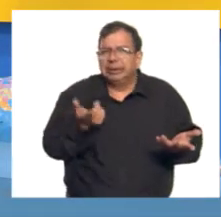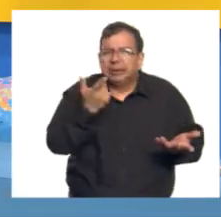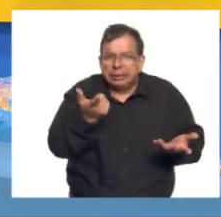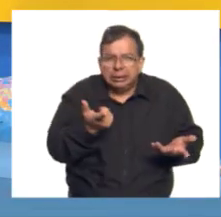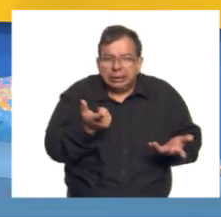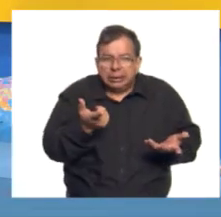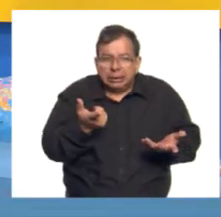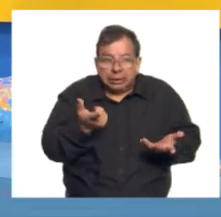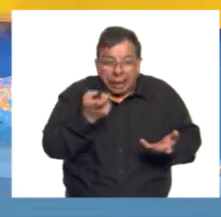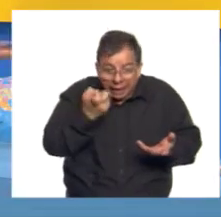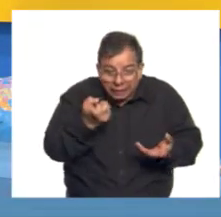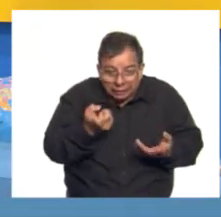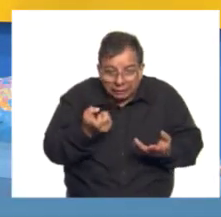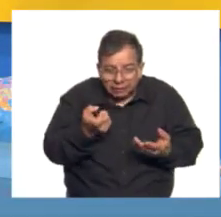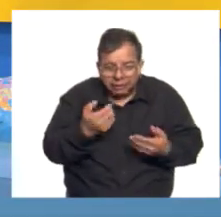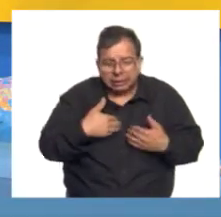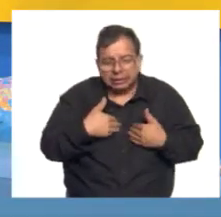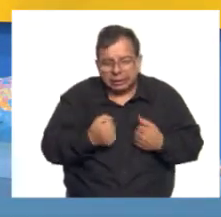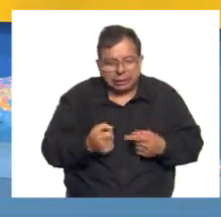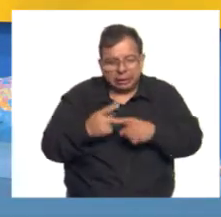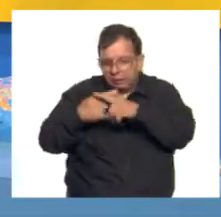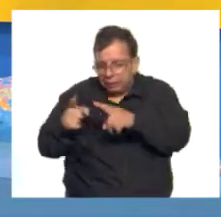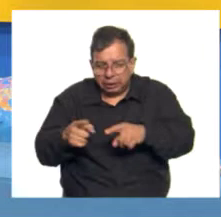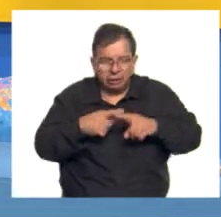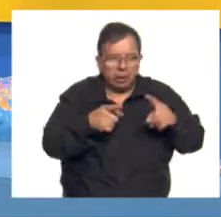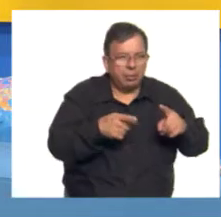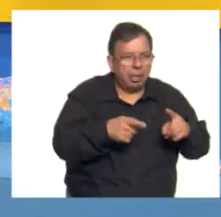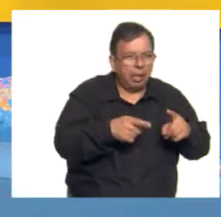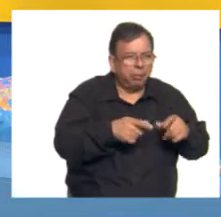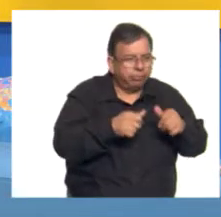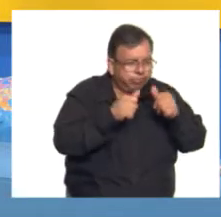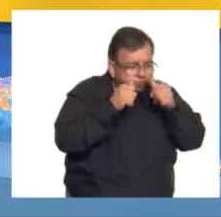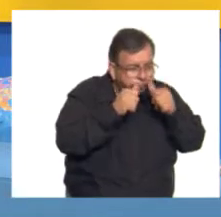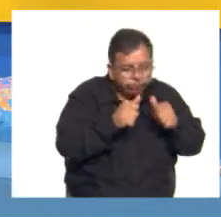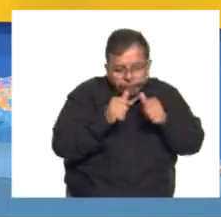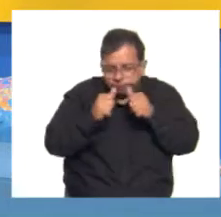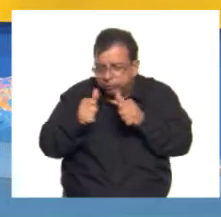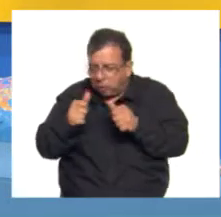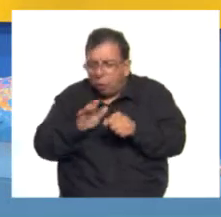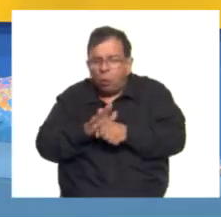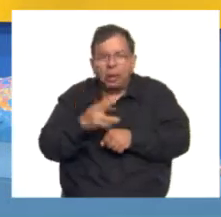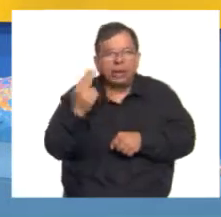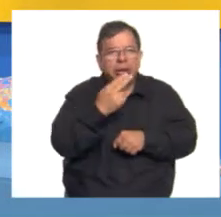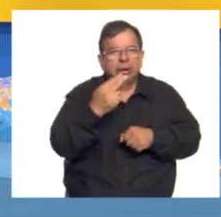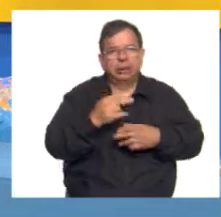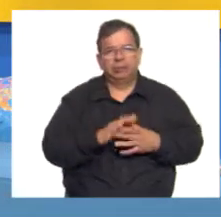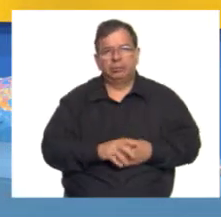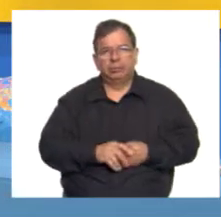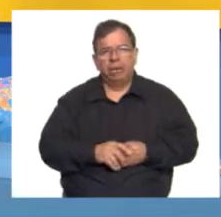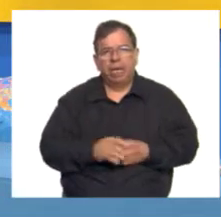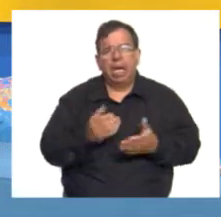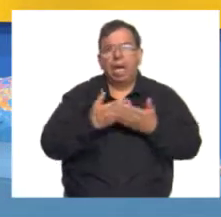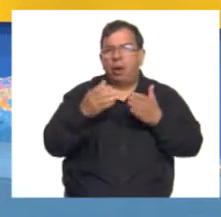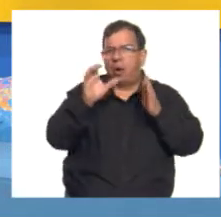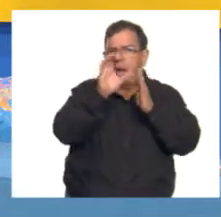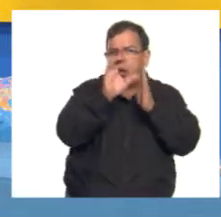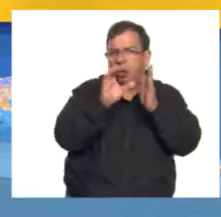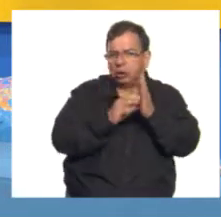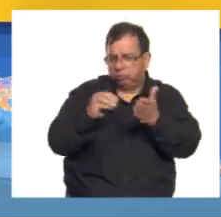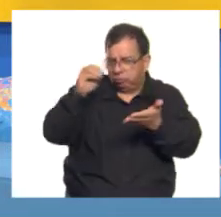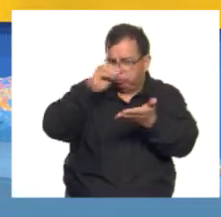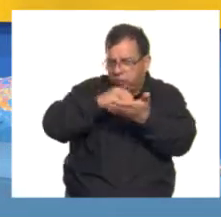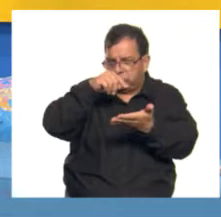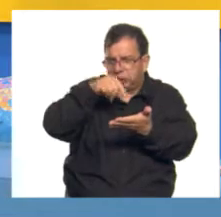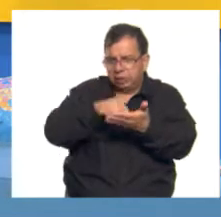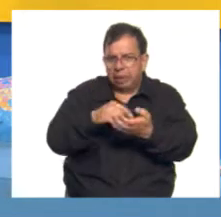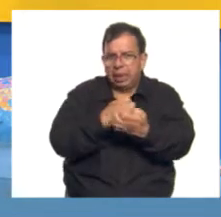diferencia resultaba primordial para atender la necesidad educativa del país. Por eso, ahora la Constitución establece que la